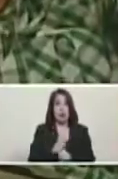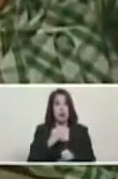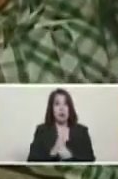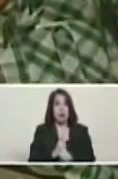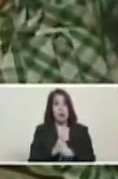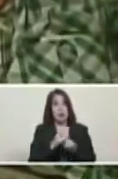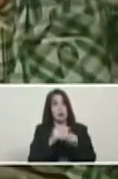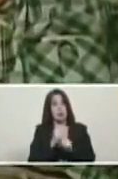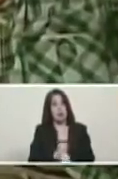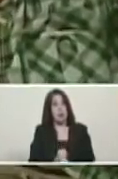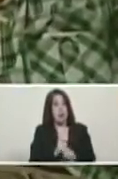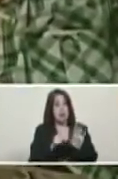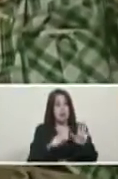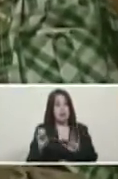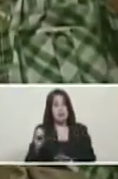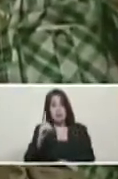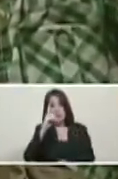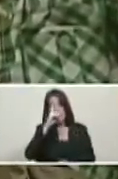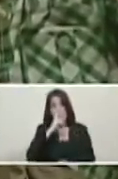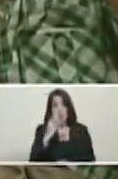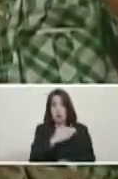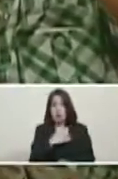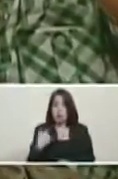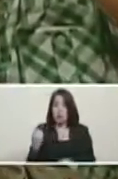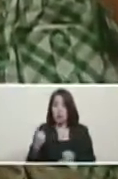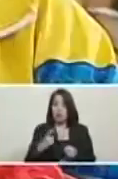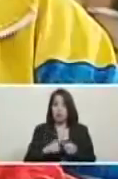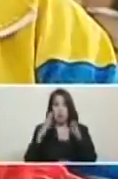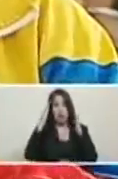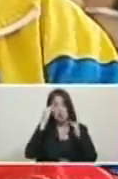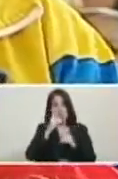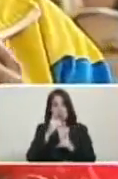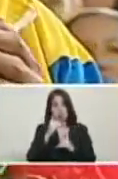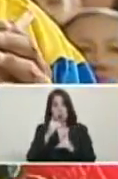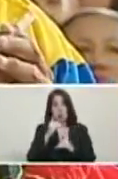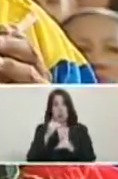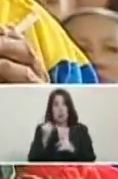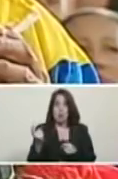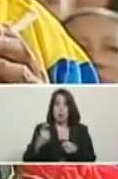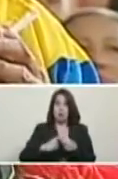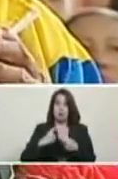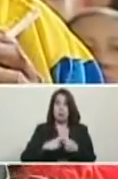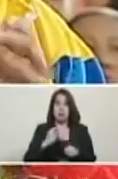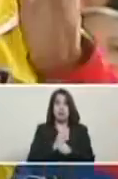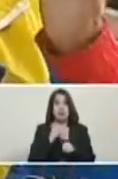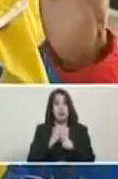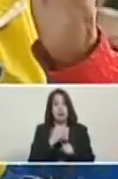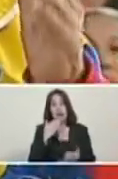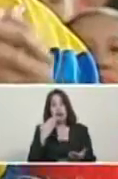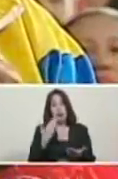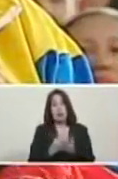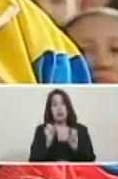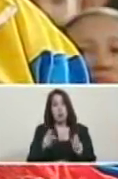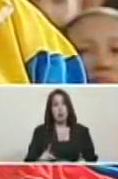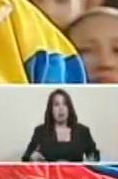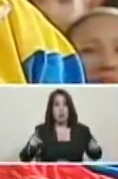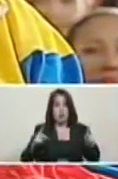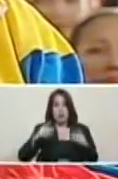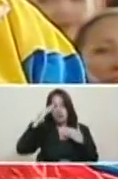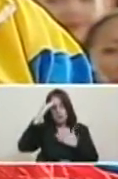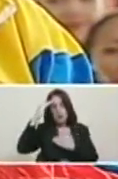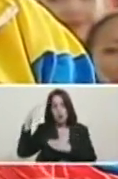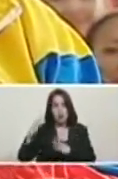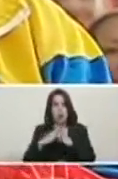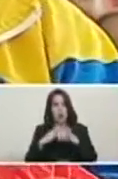llegar a 60 años. Quisiéramos que lo tomen muy en cuenta, Nicolás, y gracias por esta oportunidad. Y un saludo muy afectuoso a